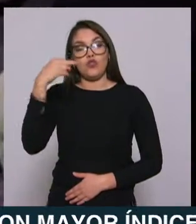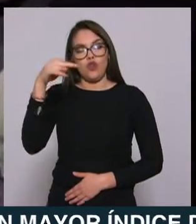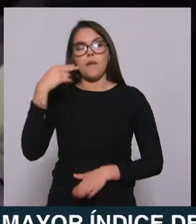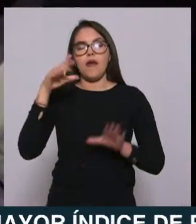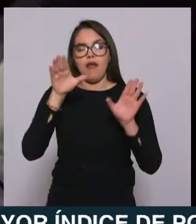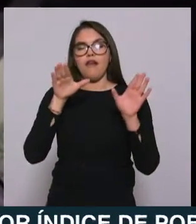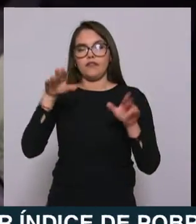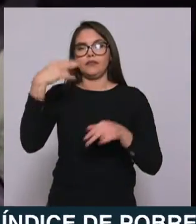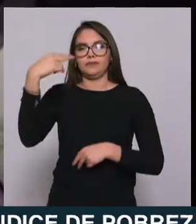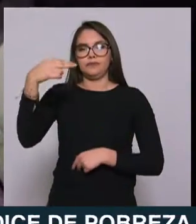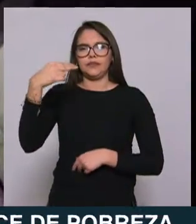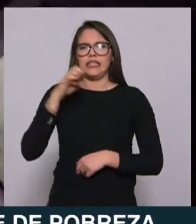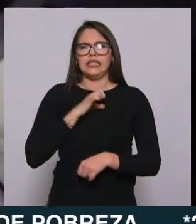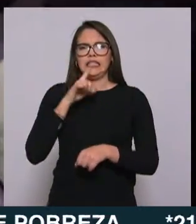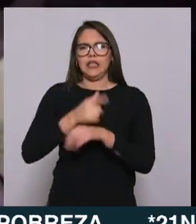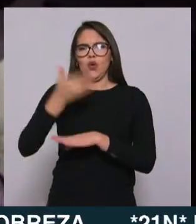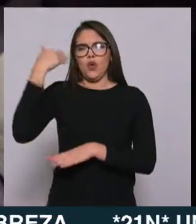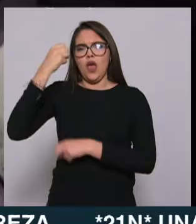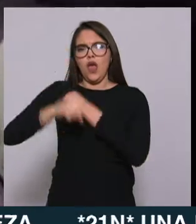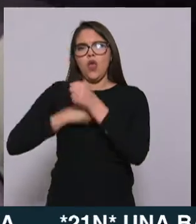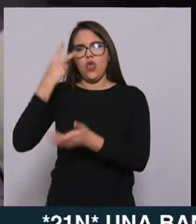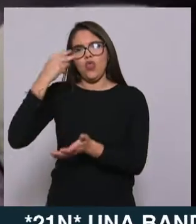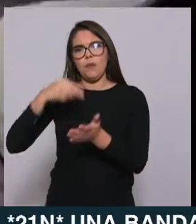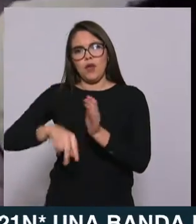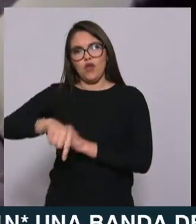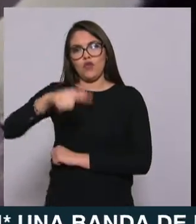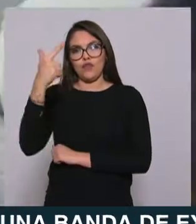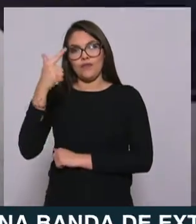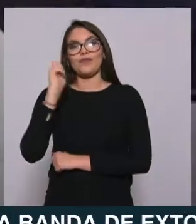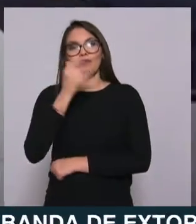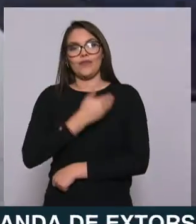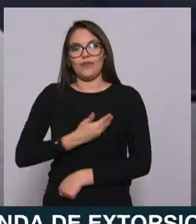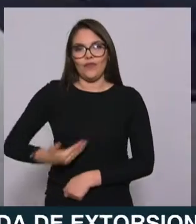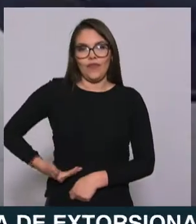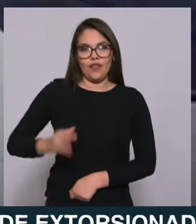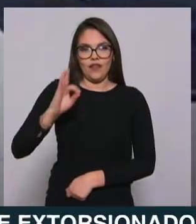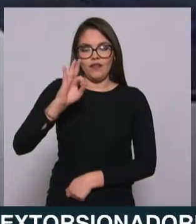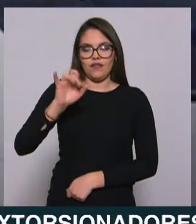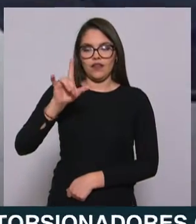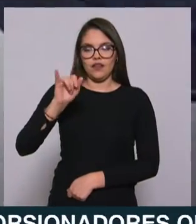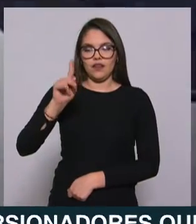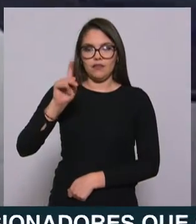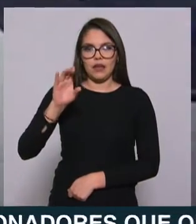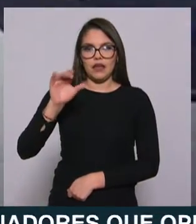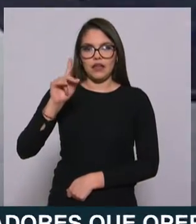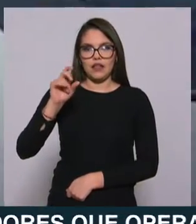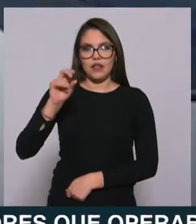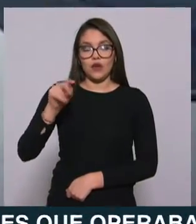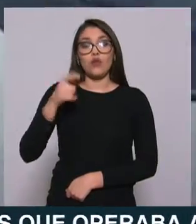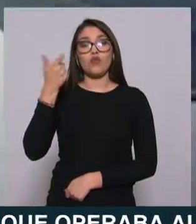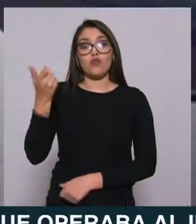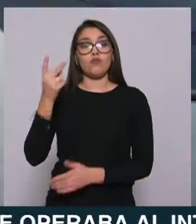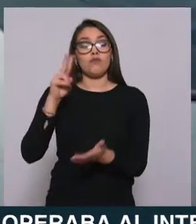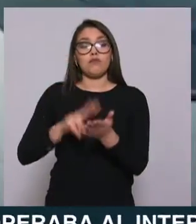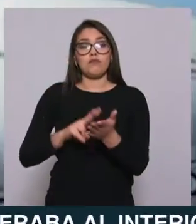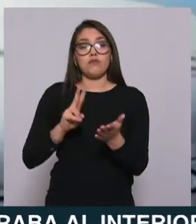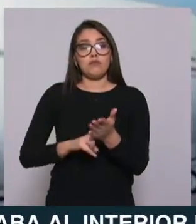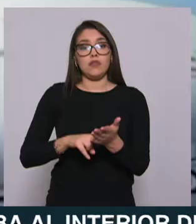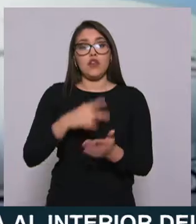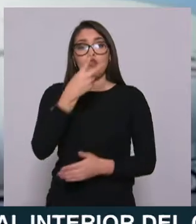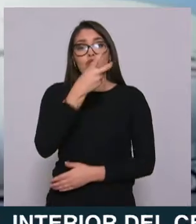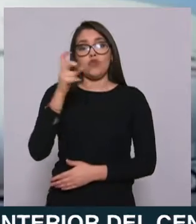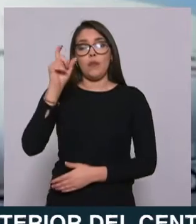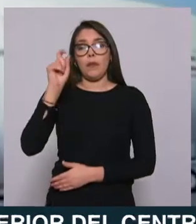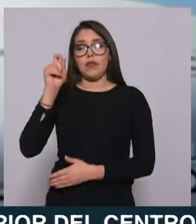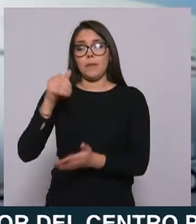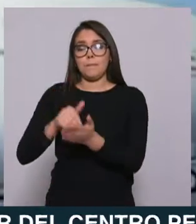características. Fue adquirida en 2012 durante el sexenio del presidente Felipe Calderón por $220 millones. Sin